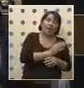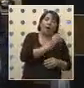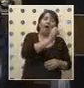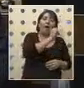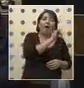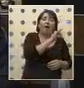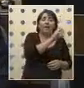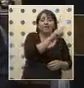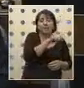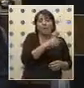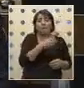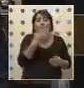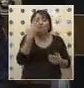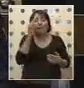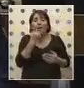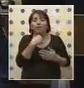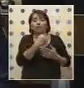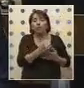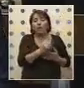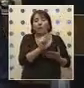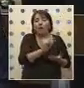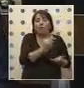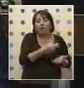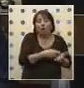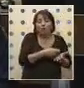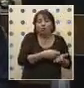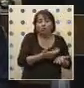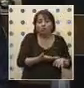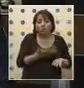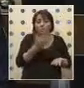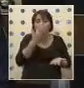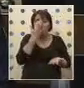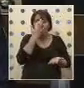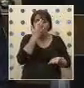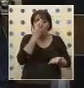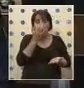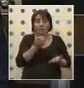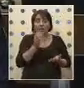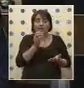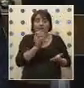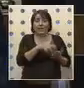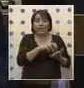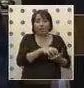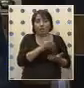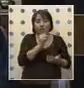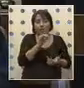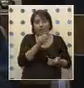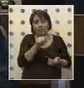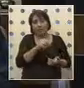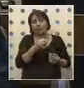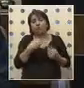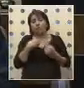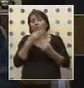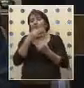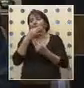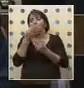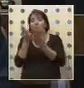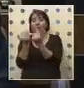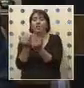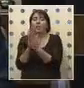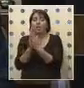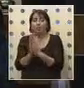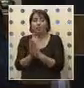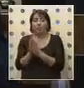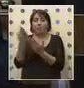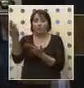atenuar lo que significa el costo y este impuesto, en el caso particular de la región de Aysén, le solicitaría por su intermedio al